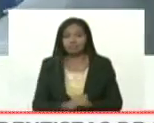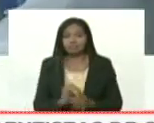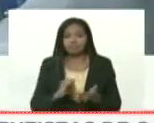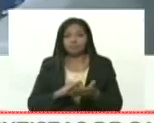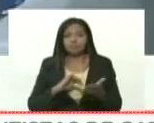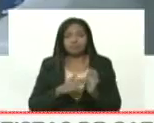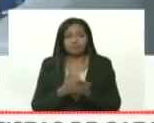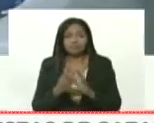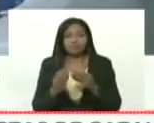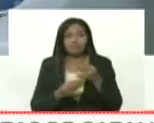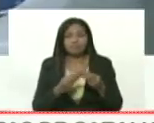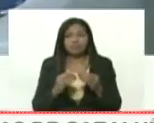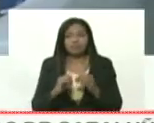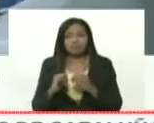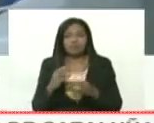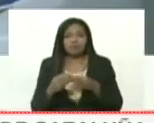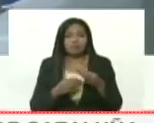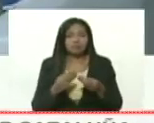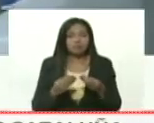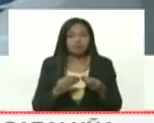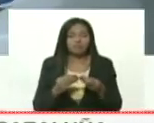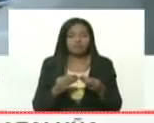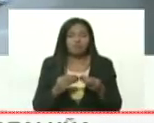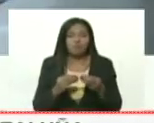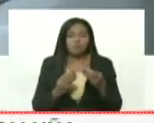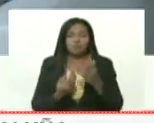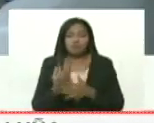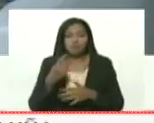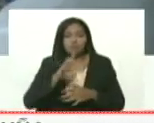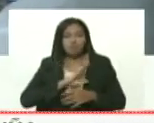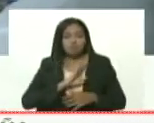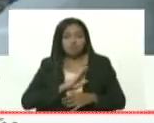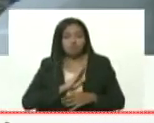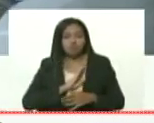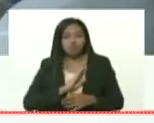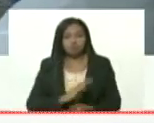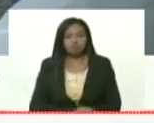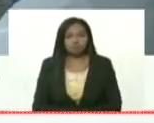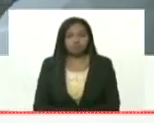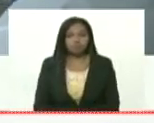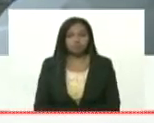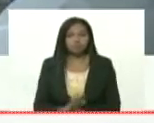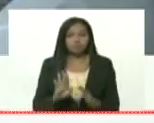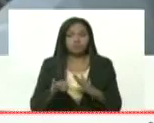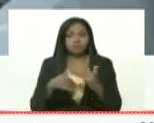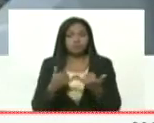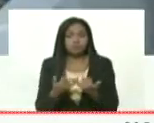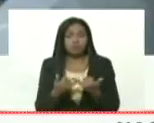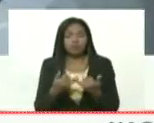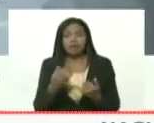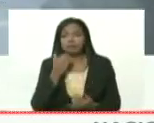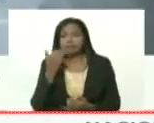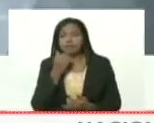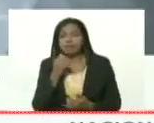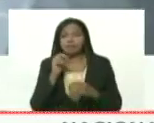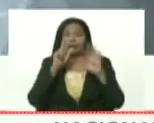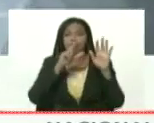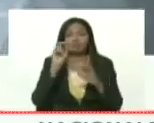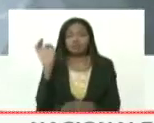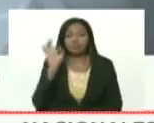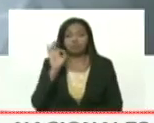dental que ha sido formulada por nosotros está en los actuales momentos acercándose al